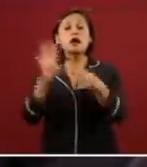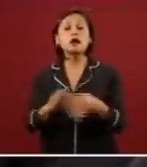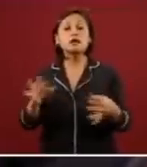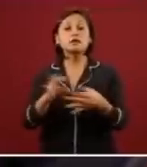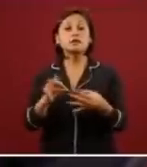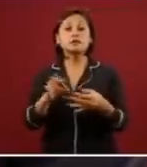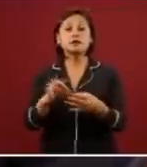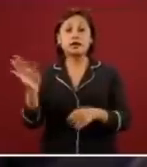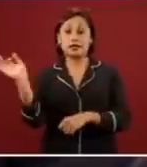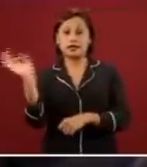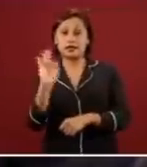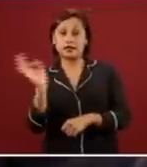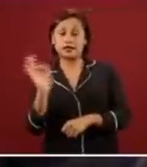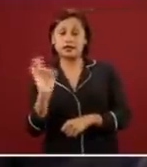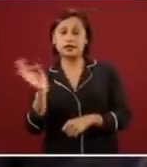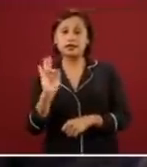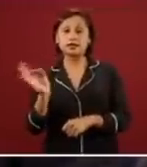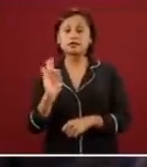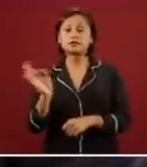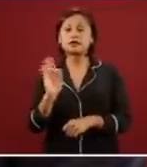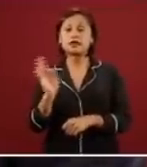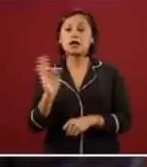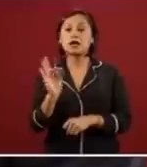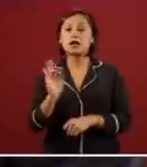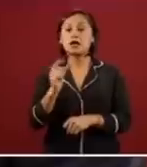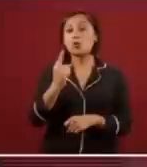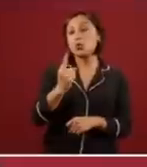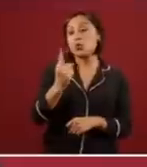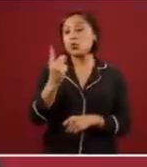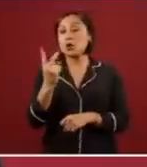dos o tres reformas, porque no tienen que ver con lo fiscal,